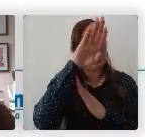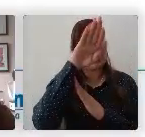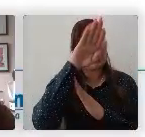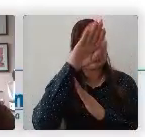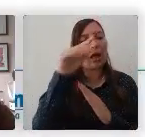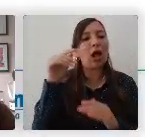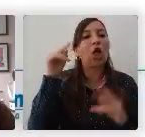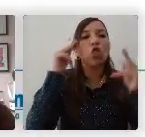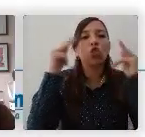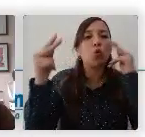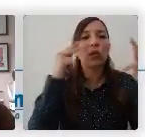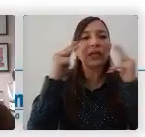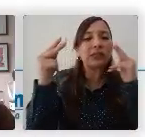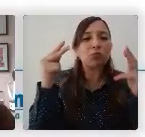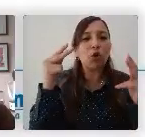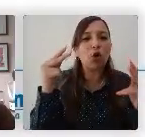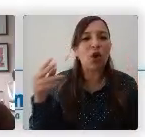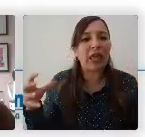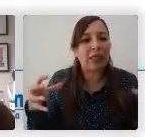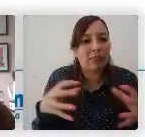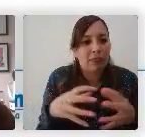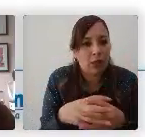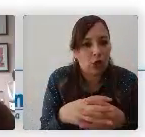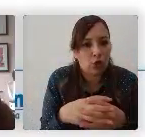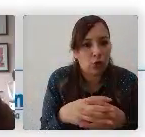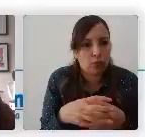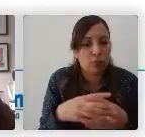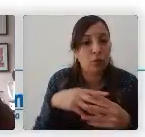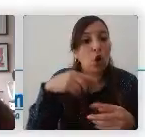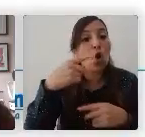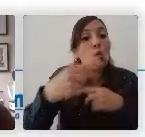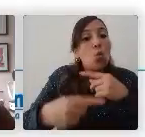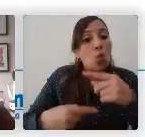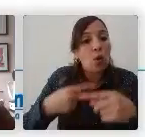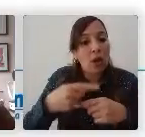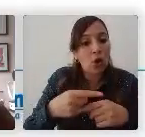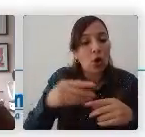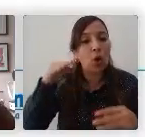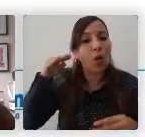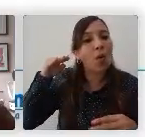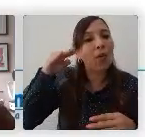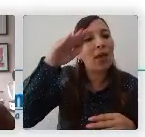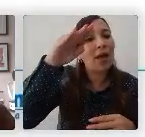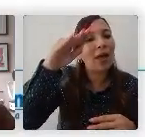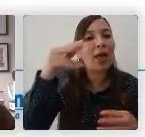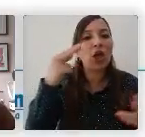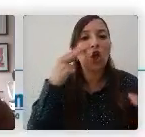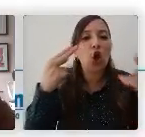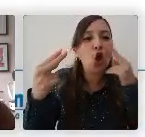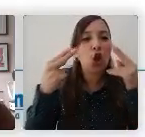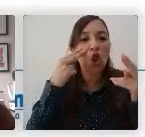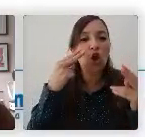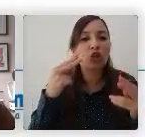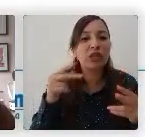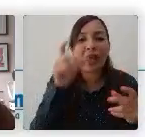poco se van a ir a destinos internacionales que estén asociados a las características que ellos están buscando en los destinos